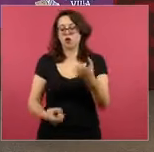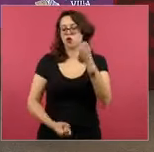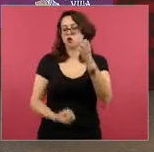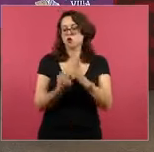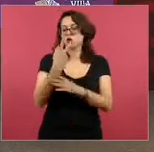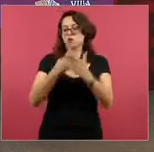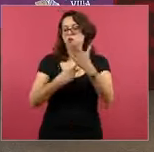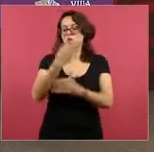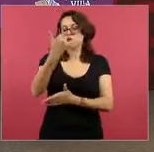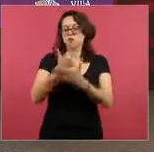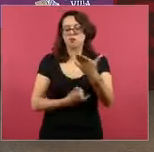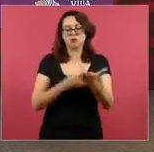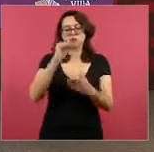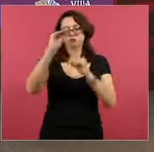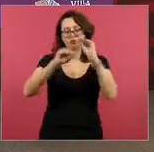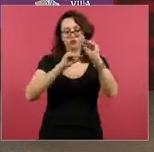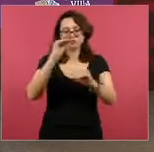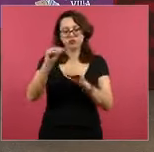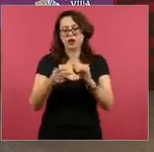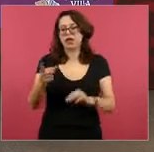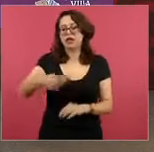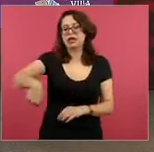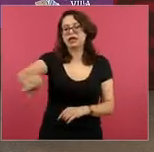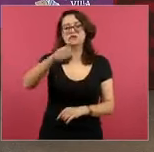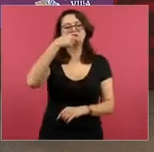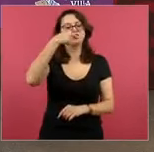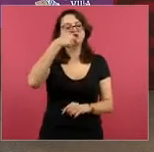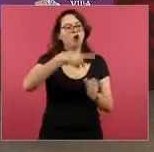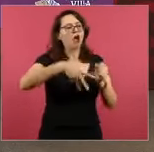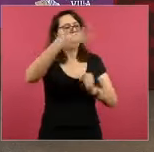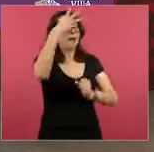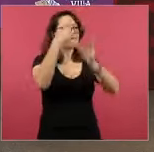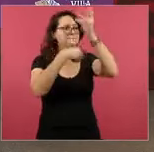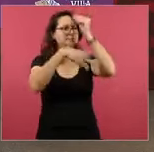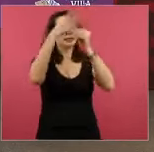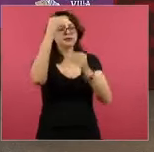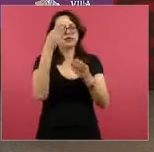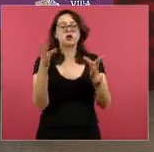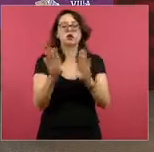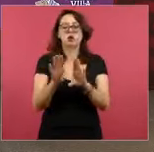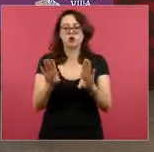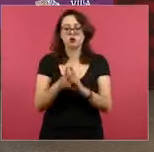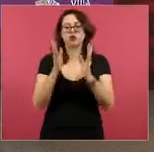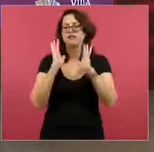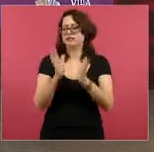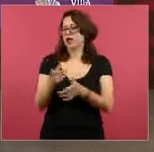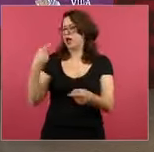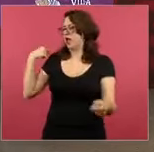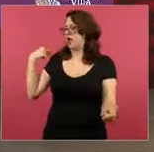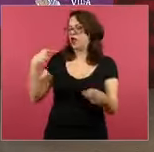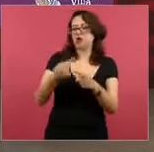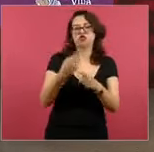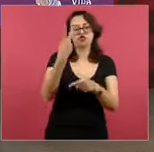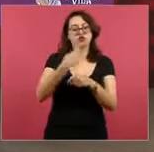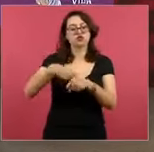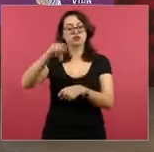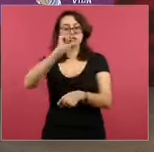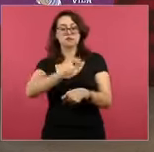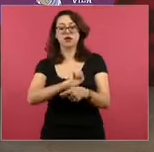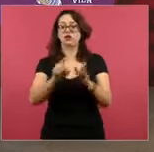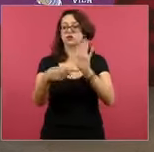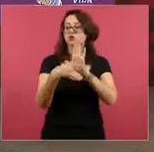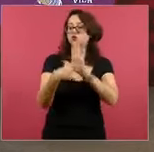esta propuesta educativa. Ya más allá de campos formativos, ejes articuladores, las finalidades o especificidades, como